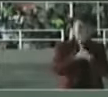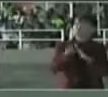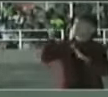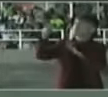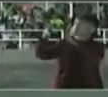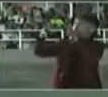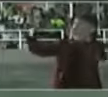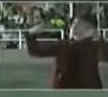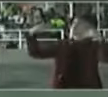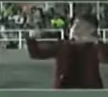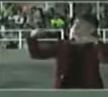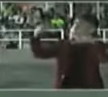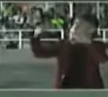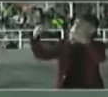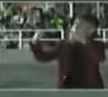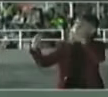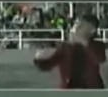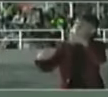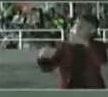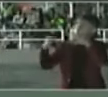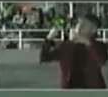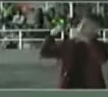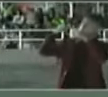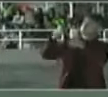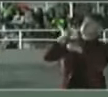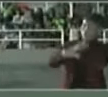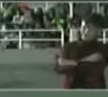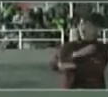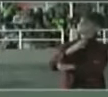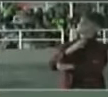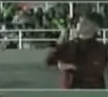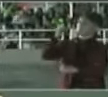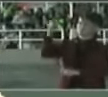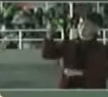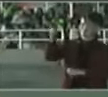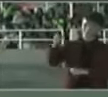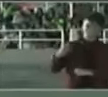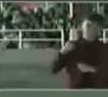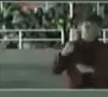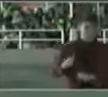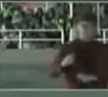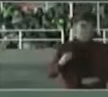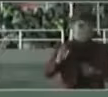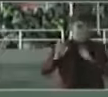grandeza, hoy hablaré de su potencia, hoy hablaré de su poder.